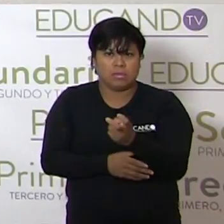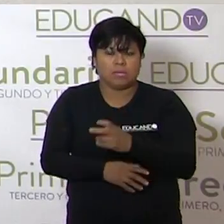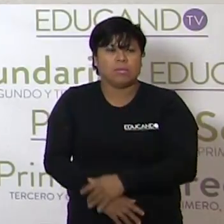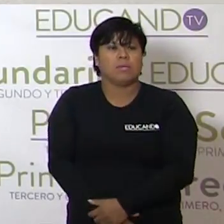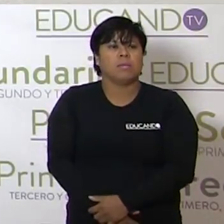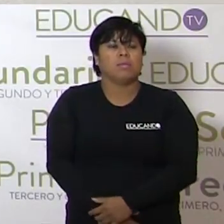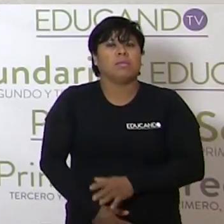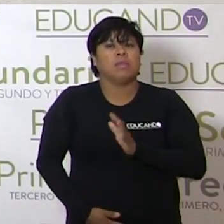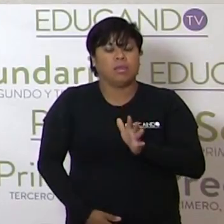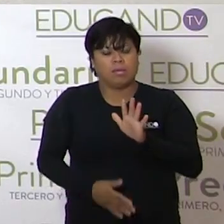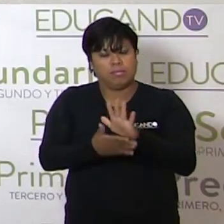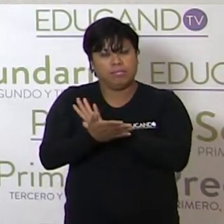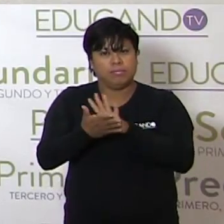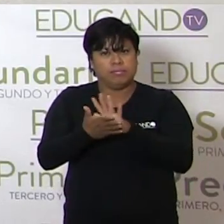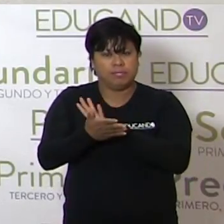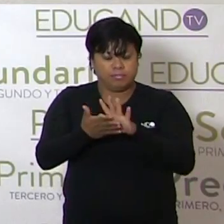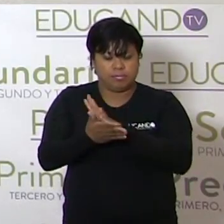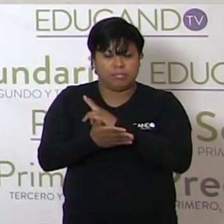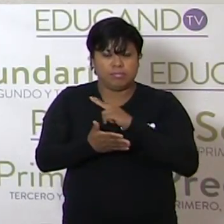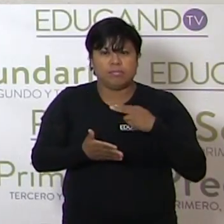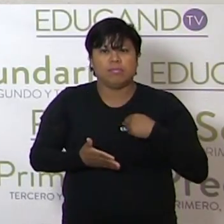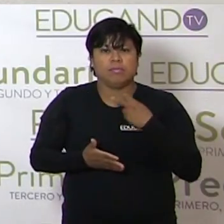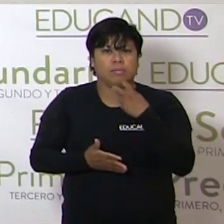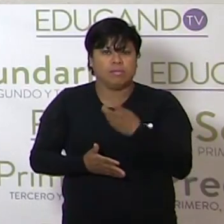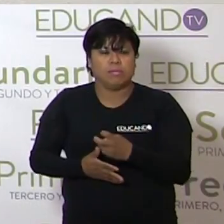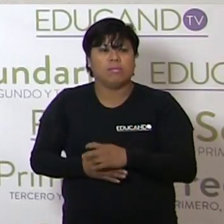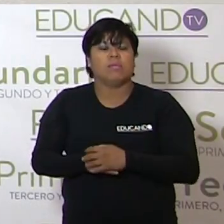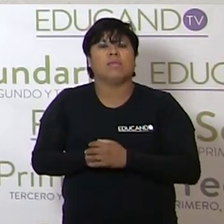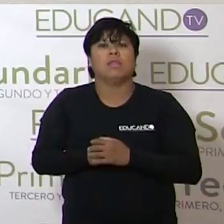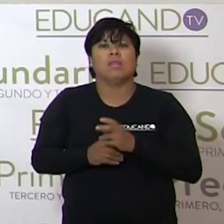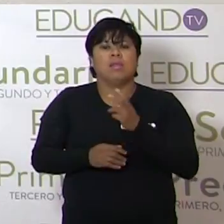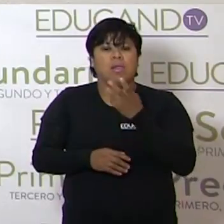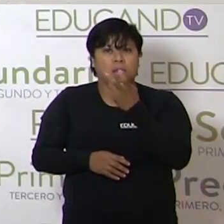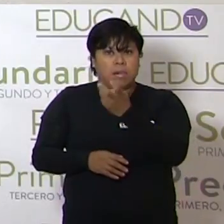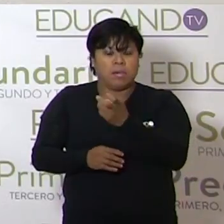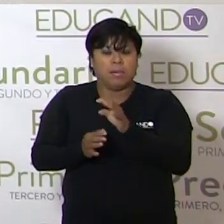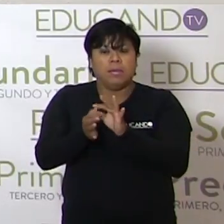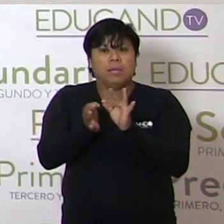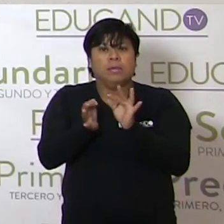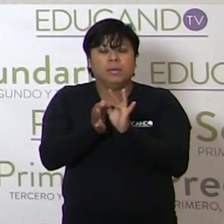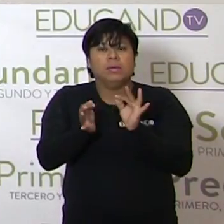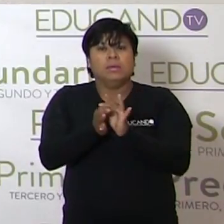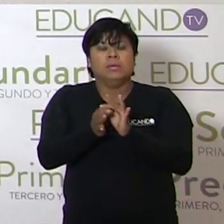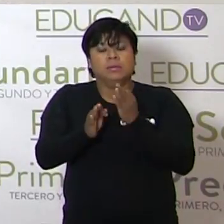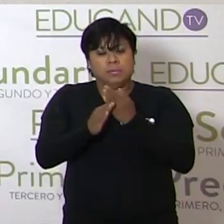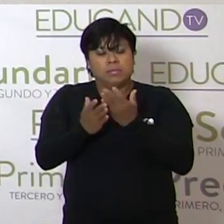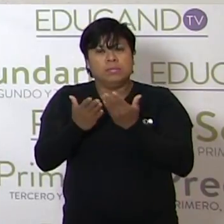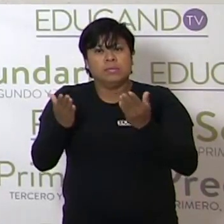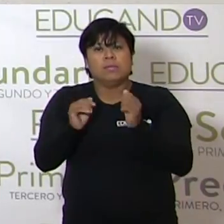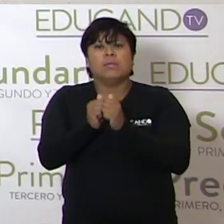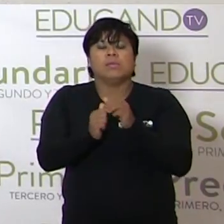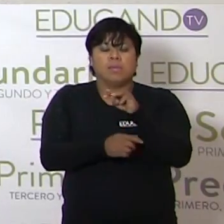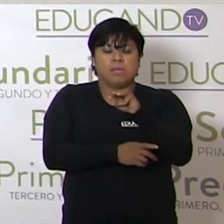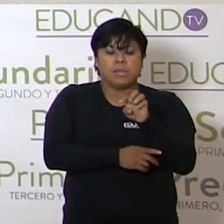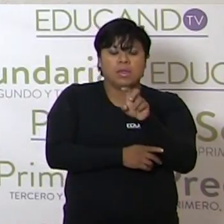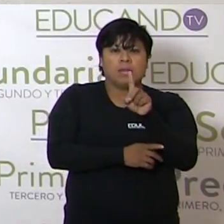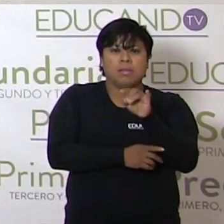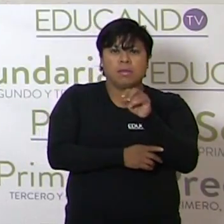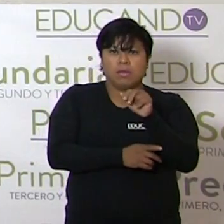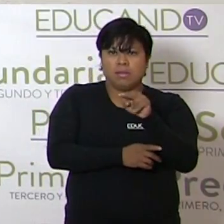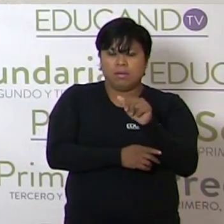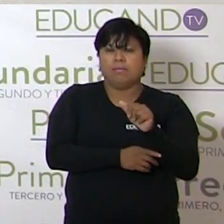ya borramos más o menos el pizarrón. A veces los plumones pintan muy fuerte. Vamos a ir entonces ahora con la mediana. Vamos a poner